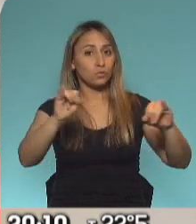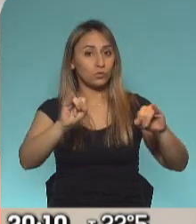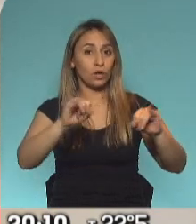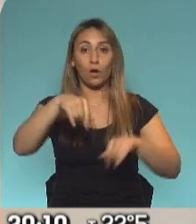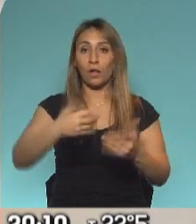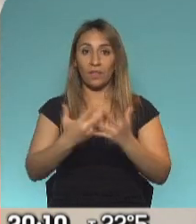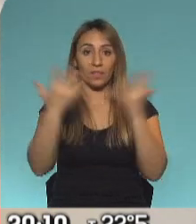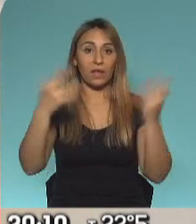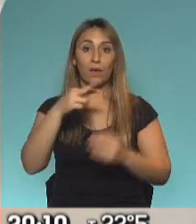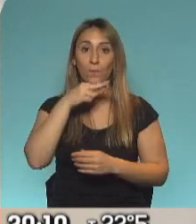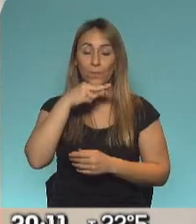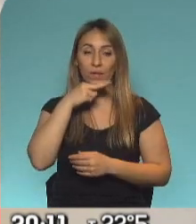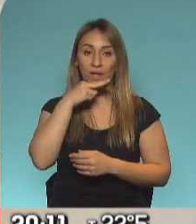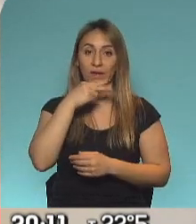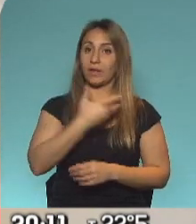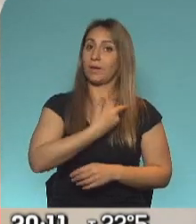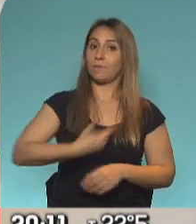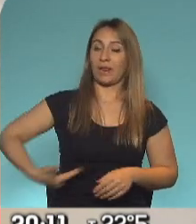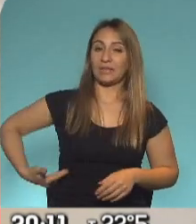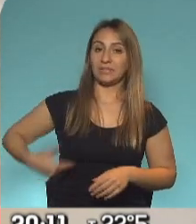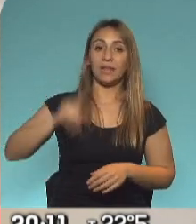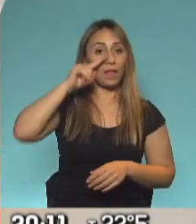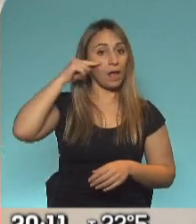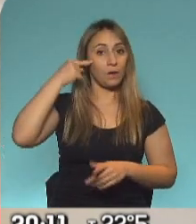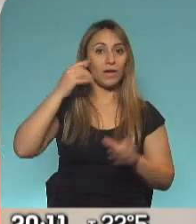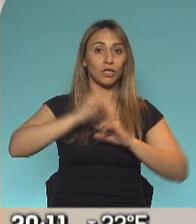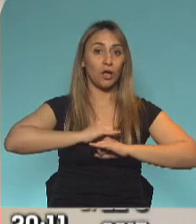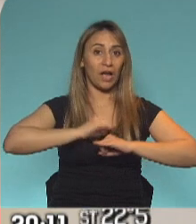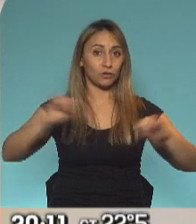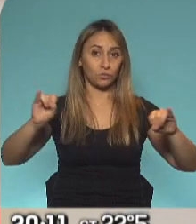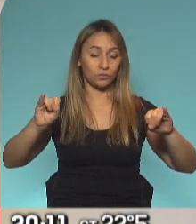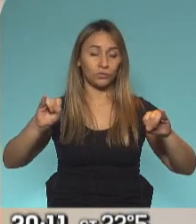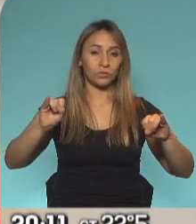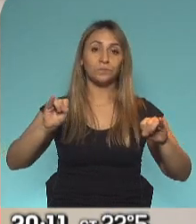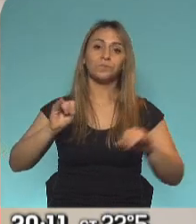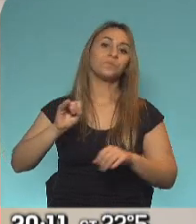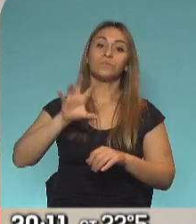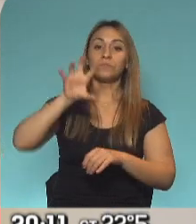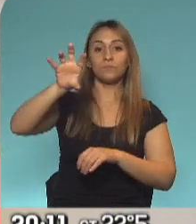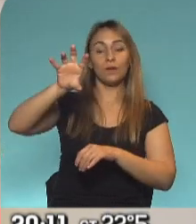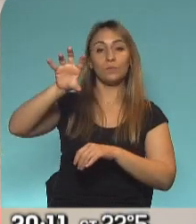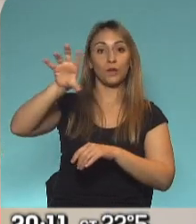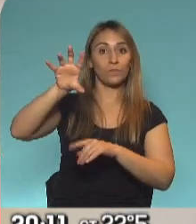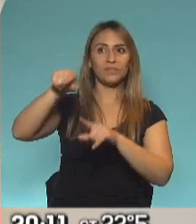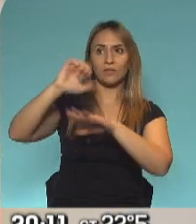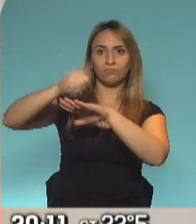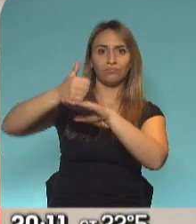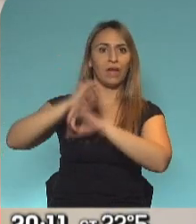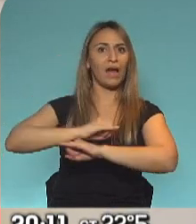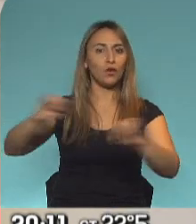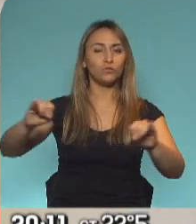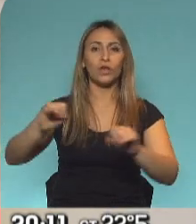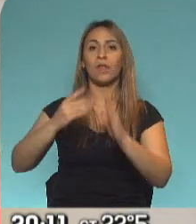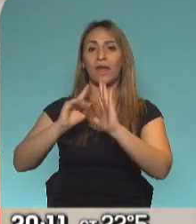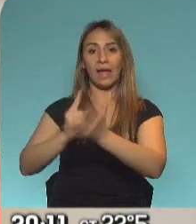este día viernes del presidente de la Nación, Alberto Fernández, en el interior del país, de extensión del aislamiento en un total